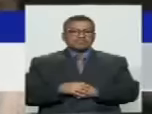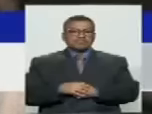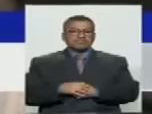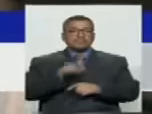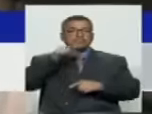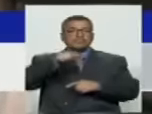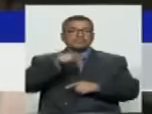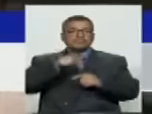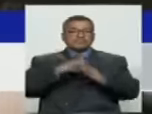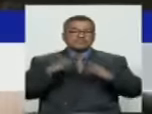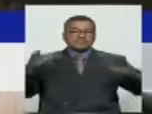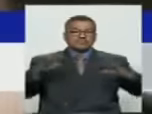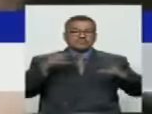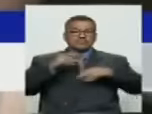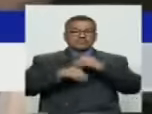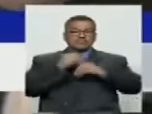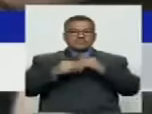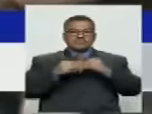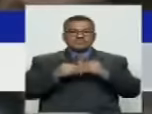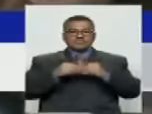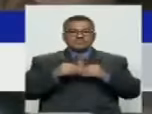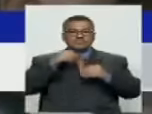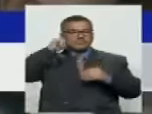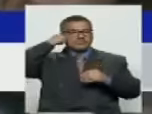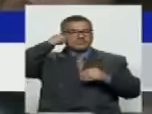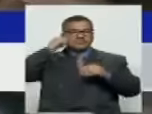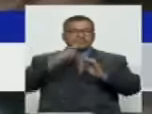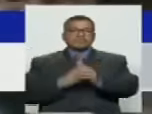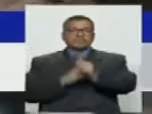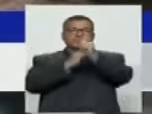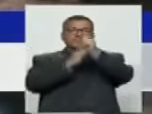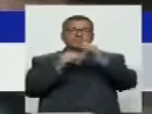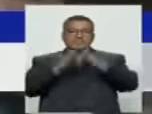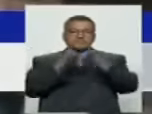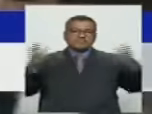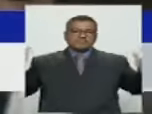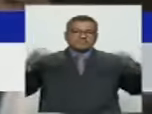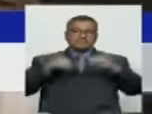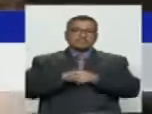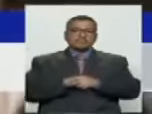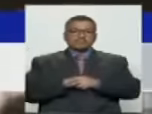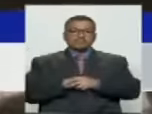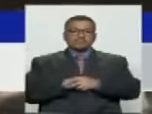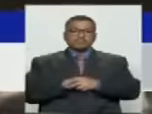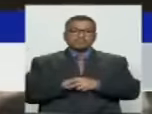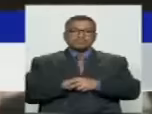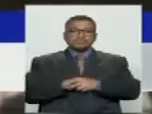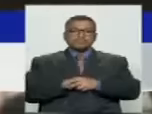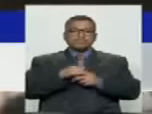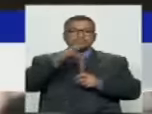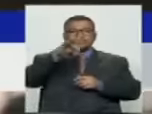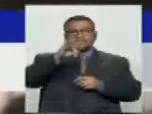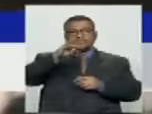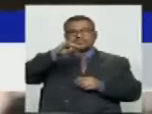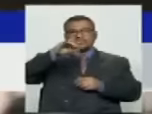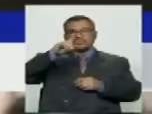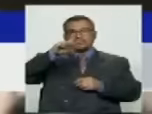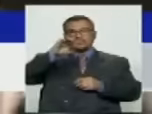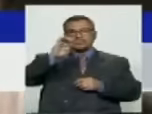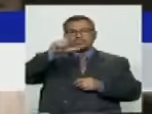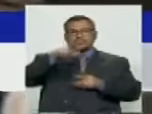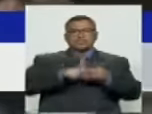Por eso la mejor forma de recordar a un líder gigante como Fidel Castro en sus